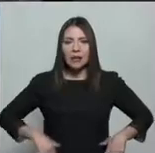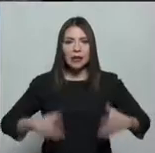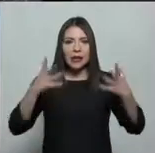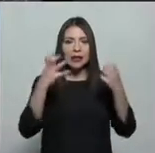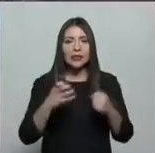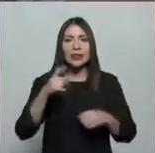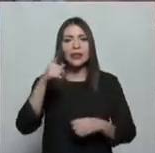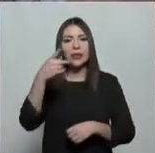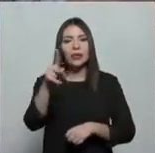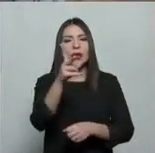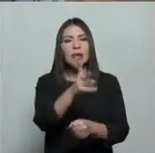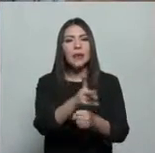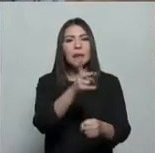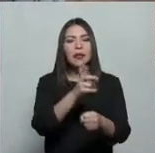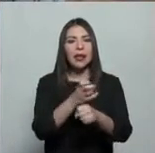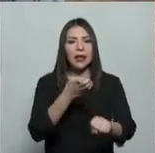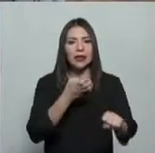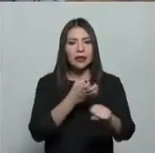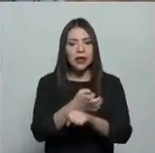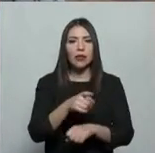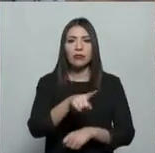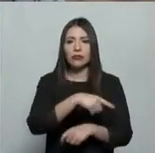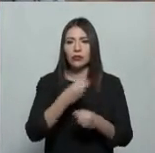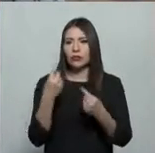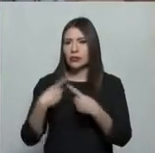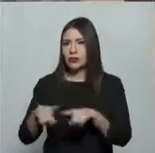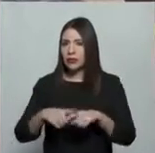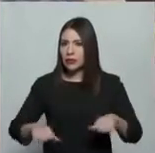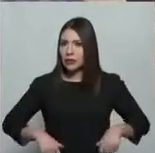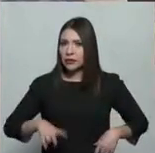un gran esfuerzo con mucho